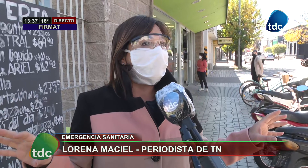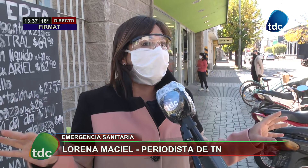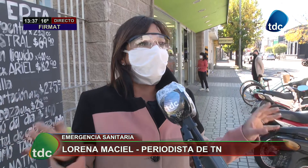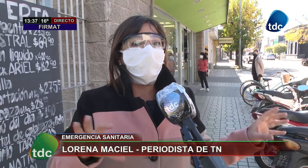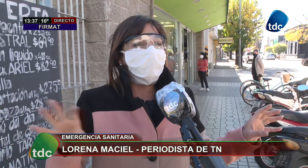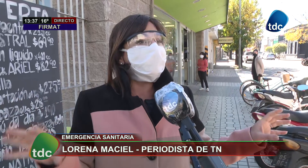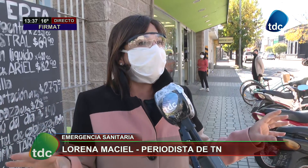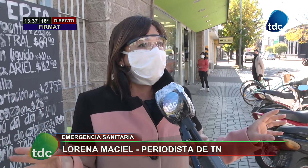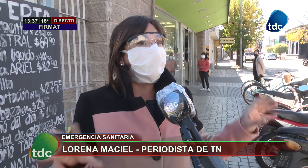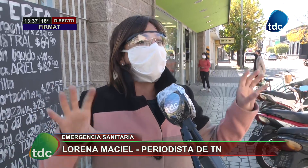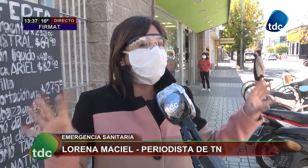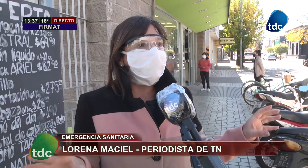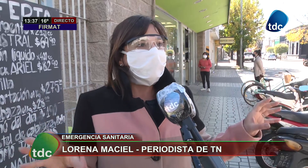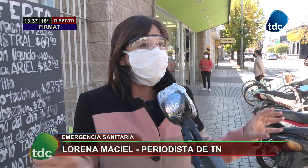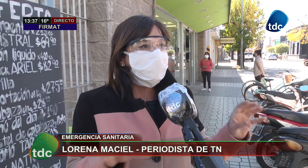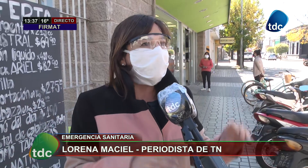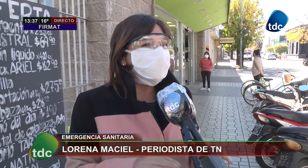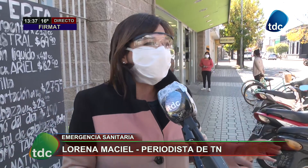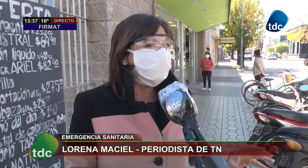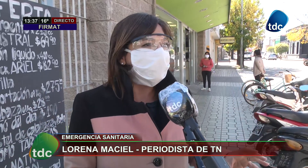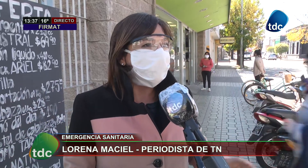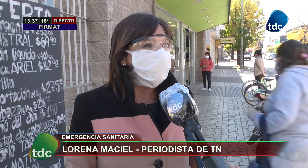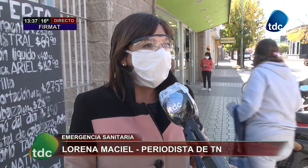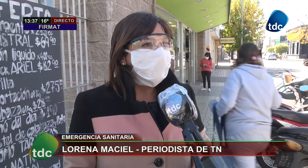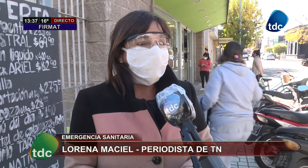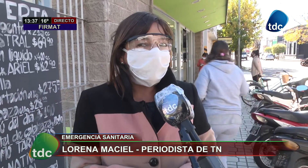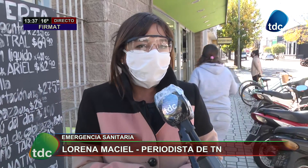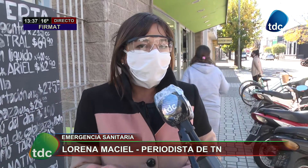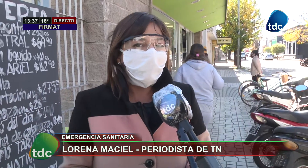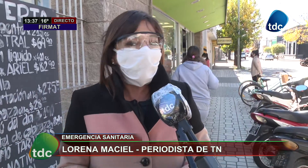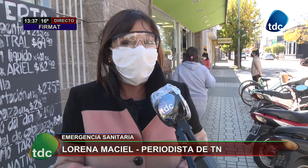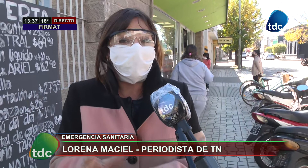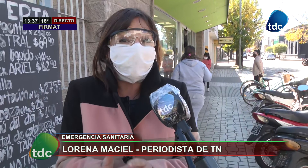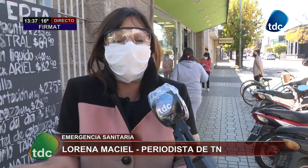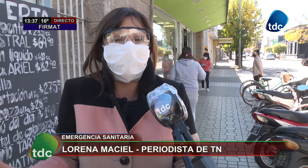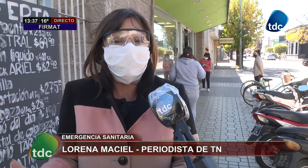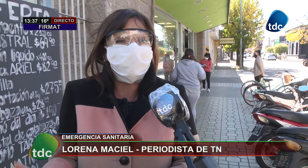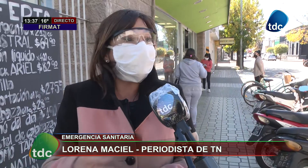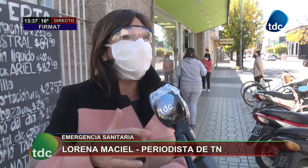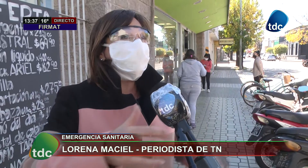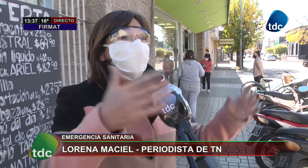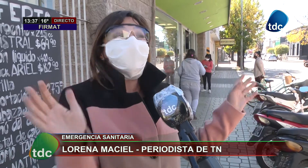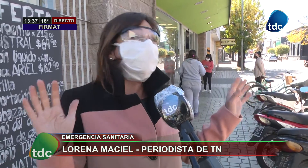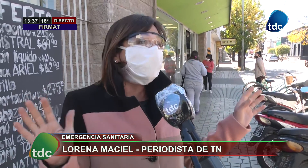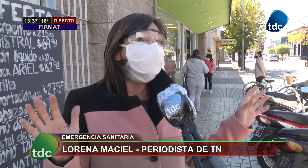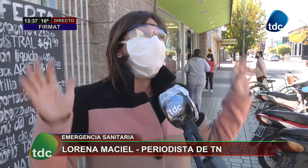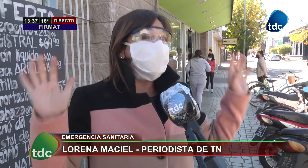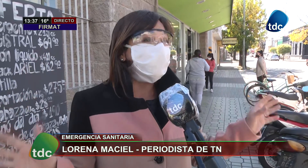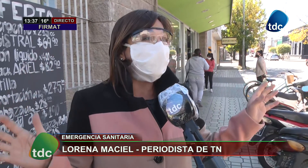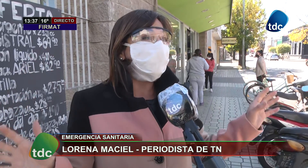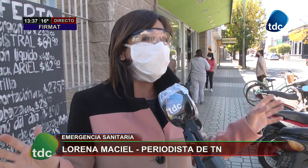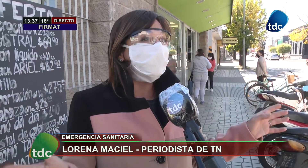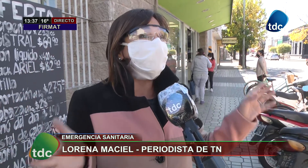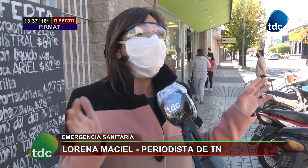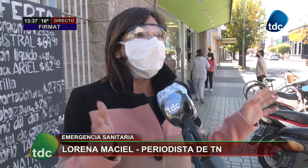municipio acomode el protocolo al movimiento de cada municipio me parece excelente. Me parece muy buena porque estamos encontrando municipios, cada uno con